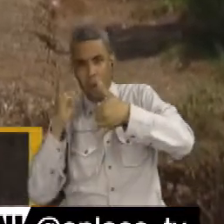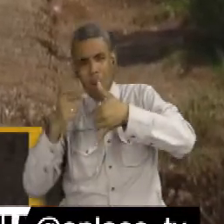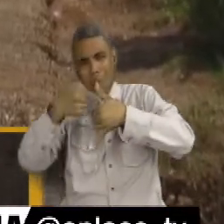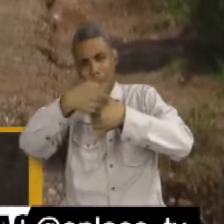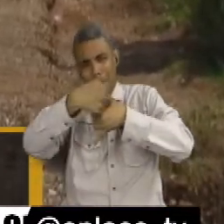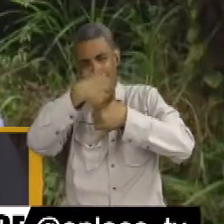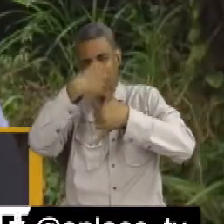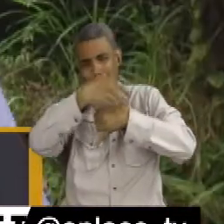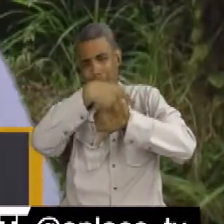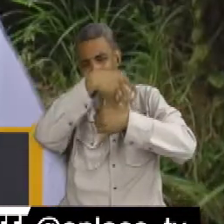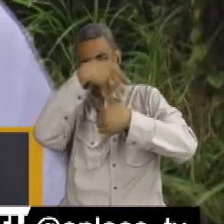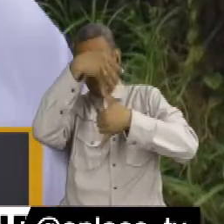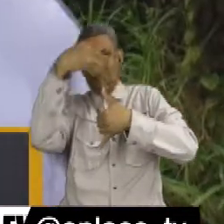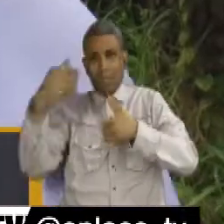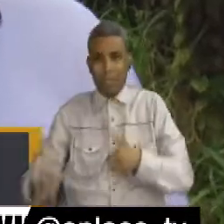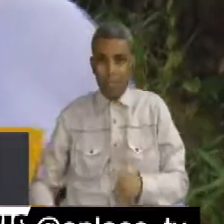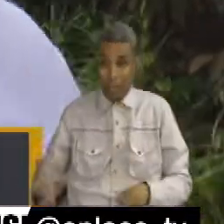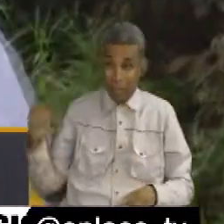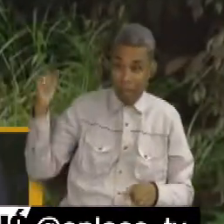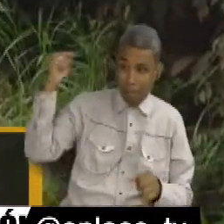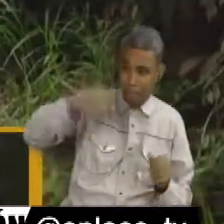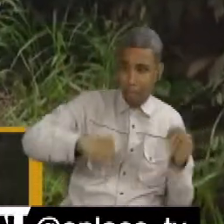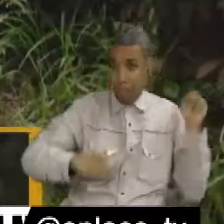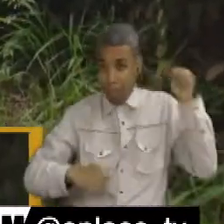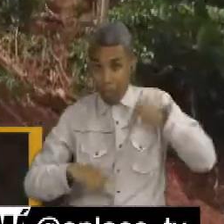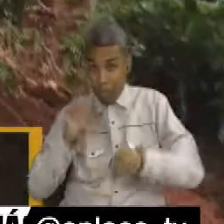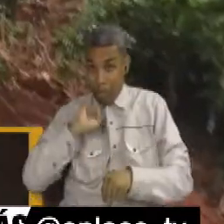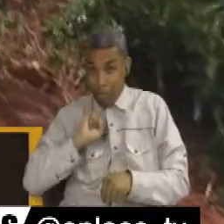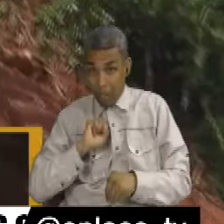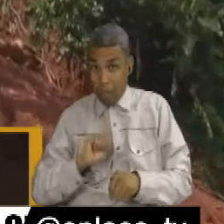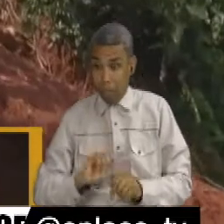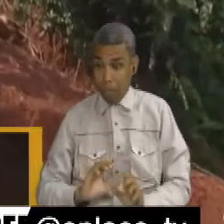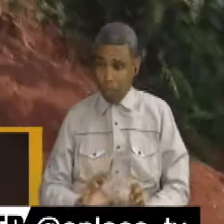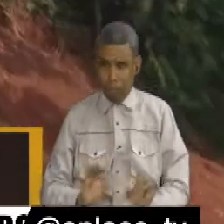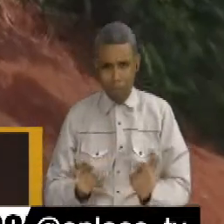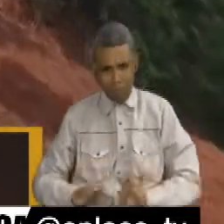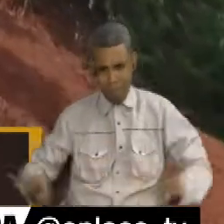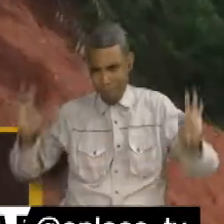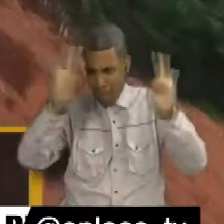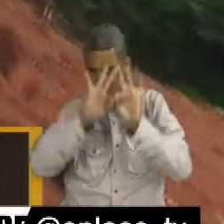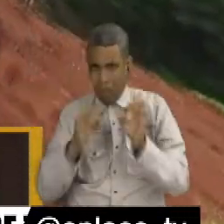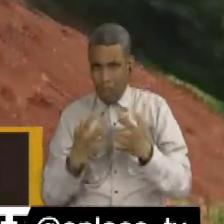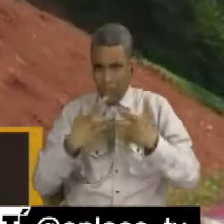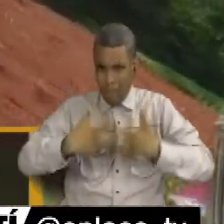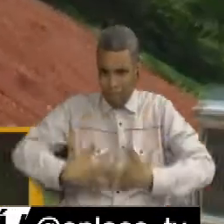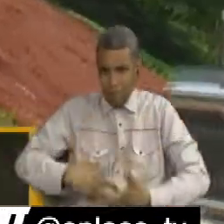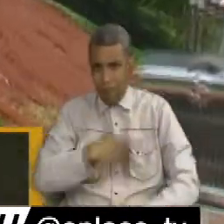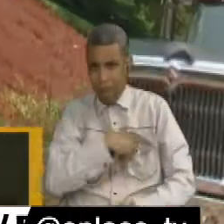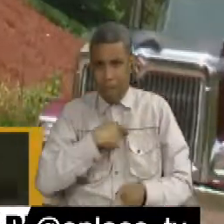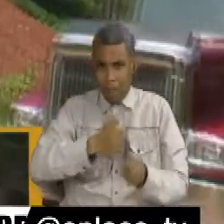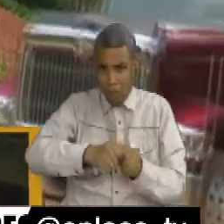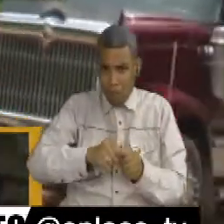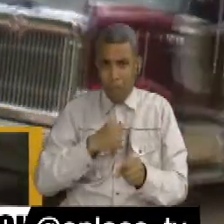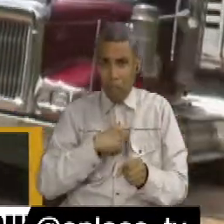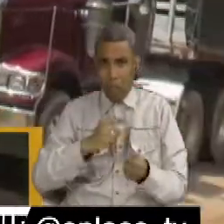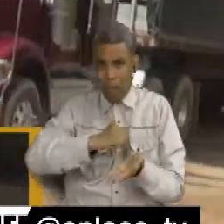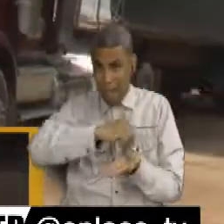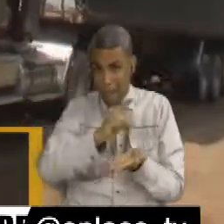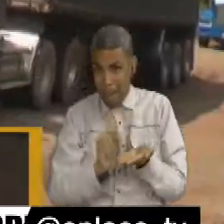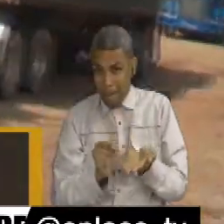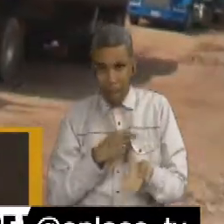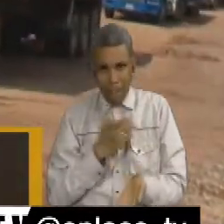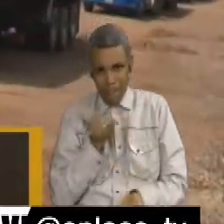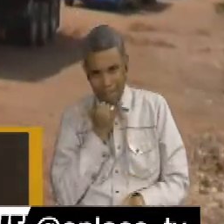más interesante de Sudamérica, como es el puerto Impala. Quienes padecen la situación en este camino de herradura pidieron